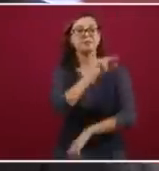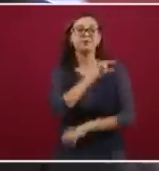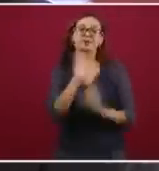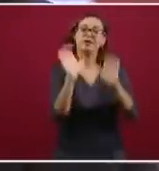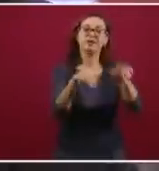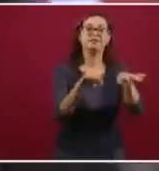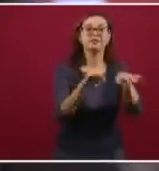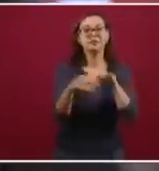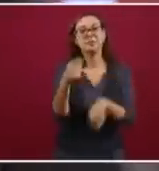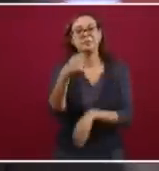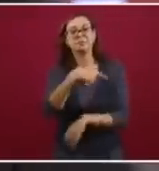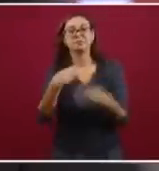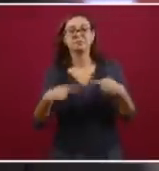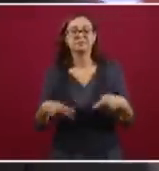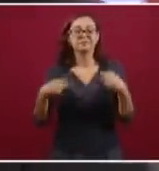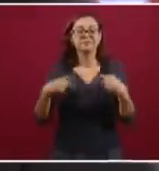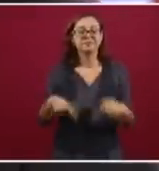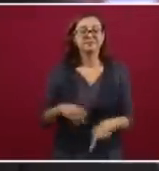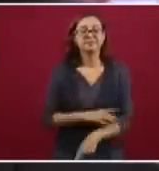y